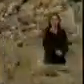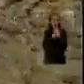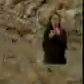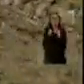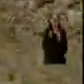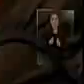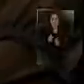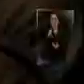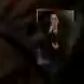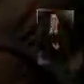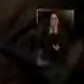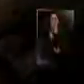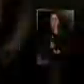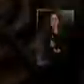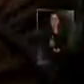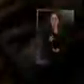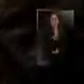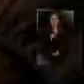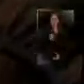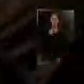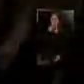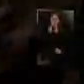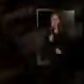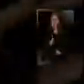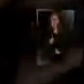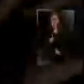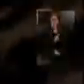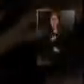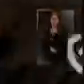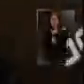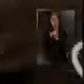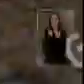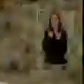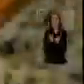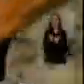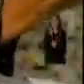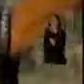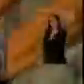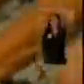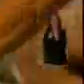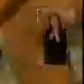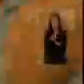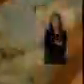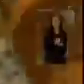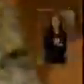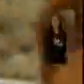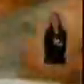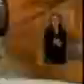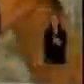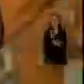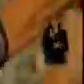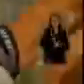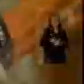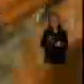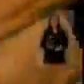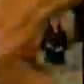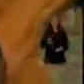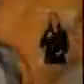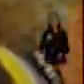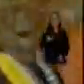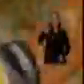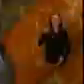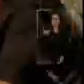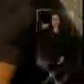bien, come bien. Si tú no comes bien, no te alimentas bien, y no solo en el momento, sino que los